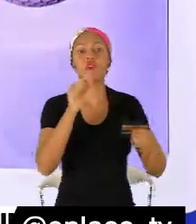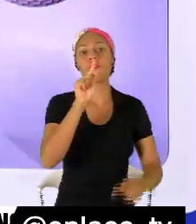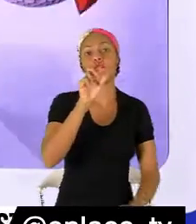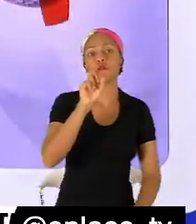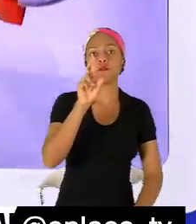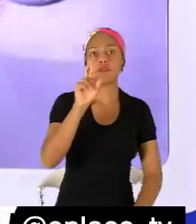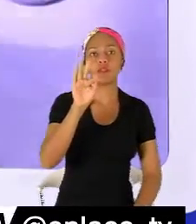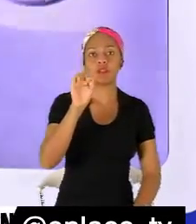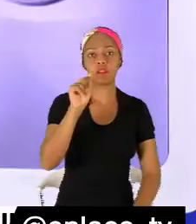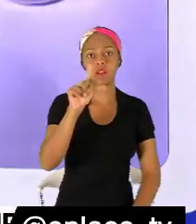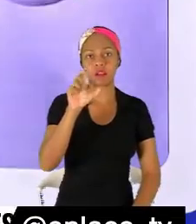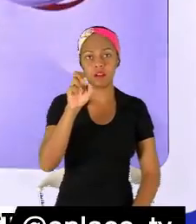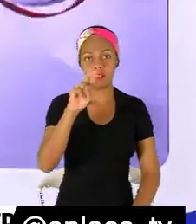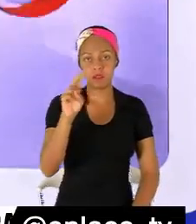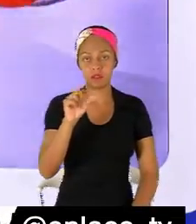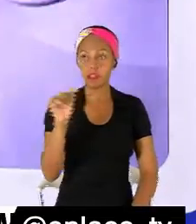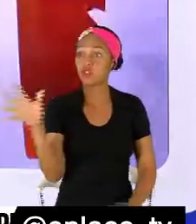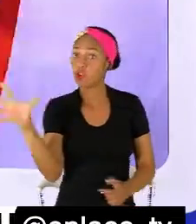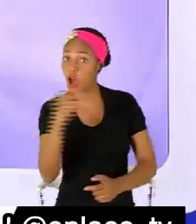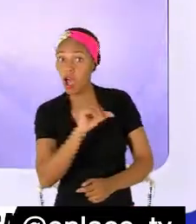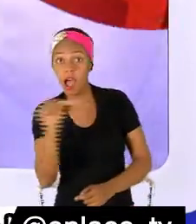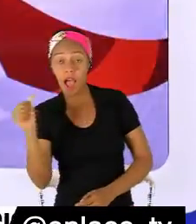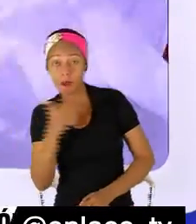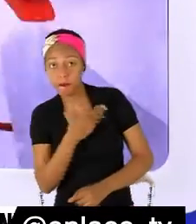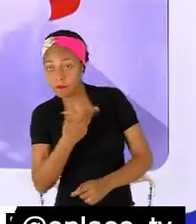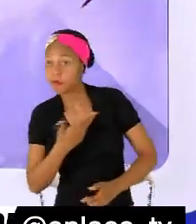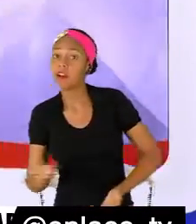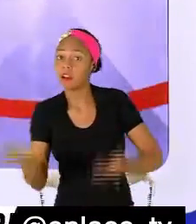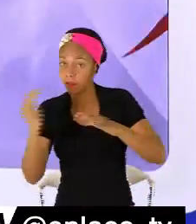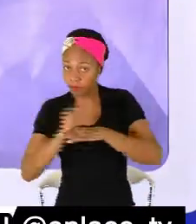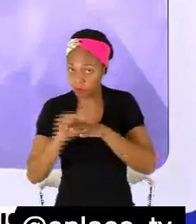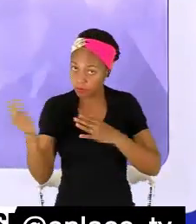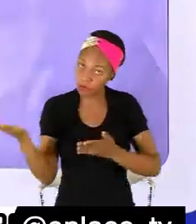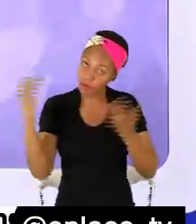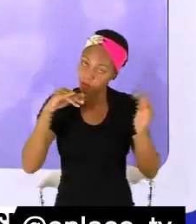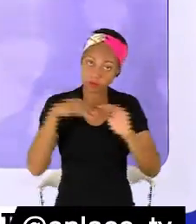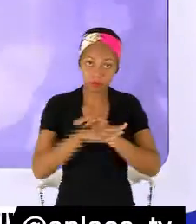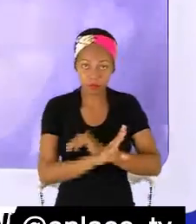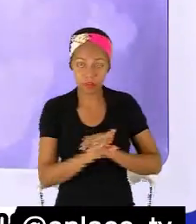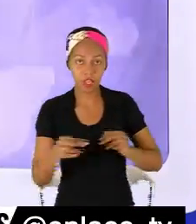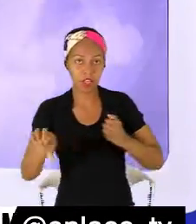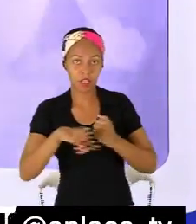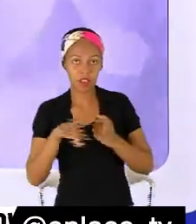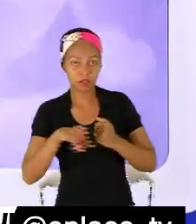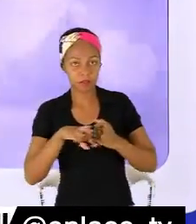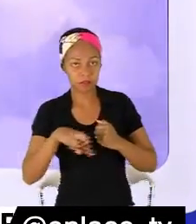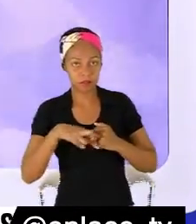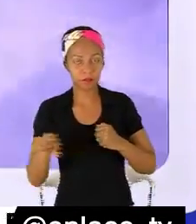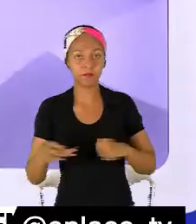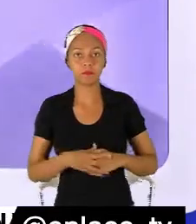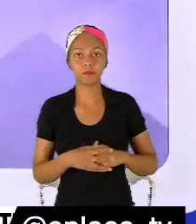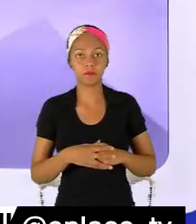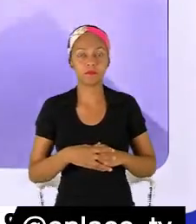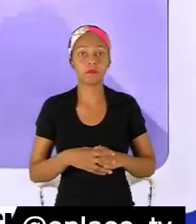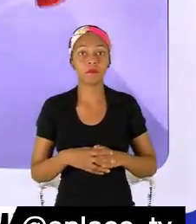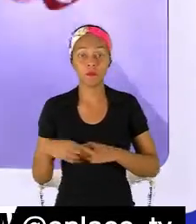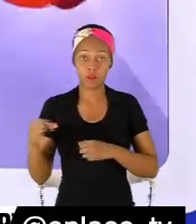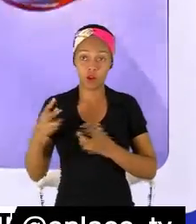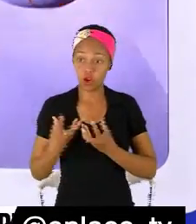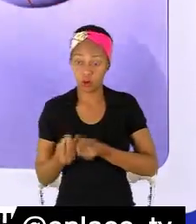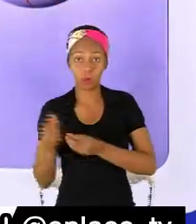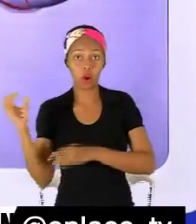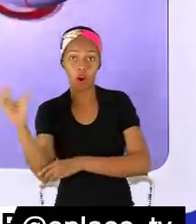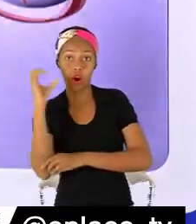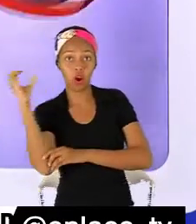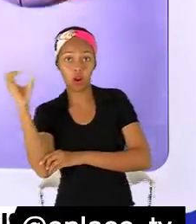Todas las madres desde ya invitadas para que vayan y observen este último compromiso de Alianza. Y sigue trabajando la Selección Colombia de